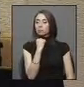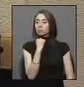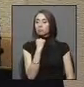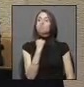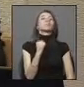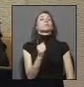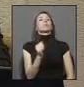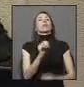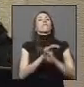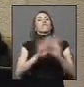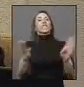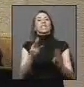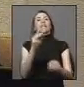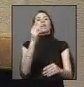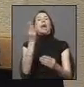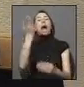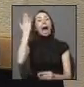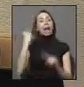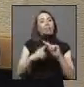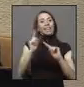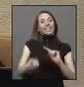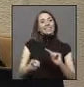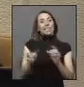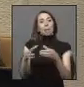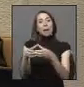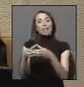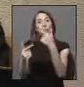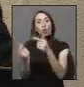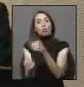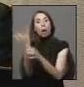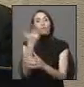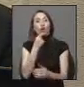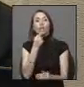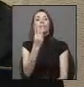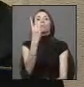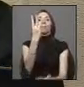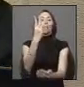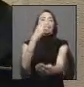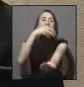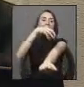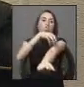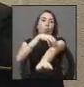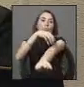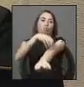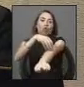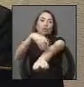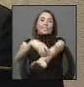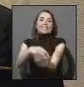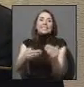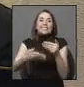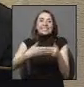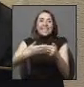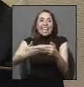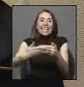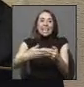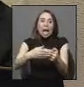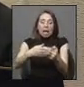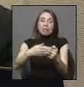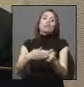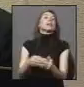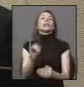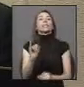3 regiones contiguas para existir como partido y la obligación de diputados de elegirse